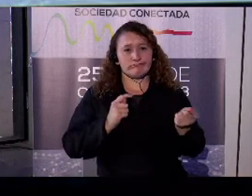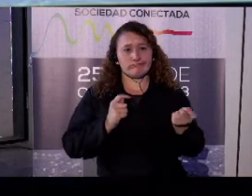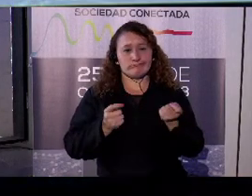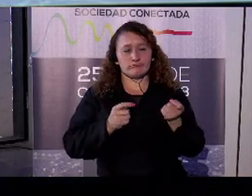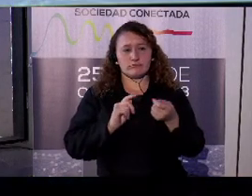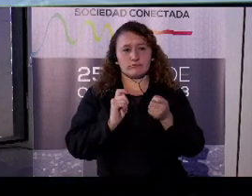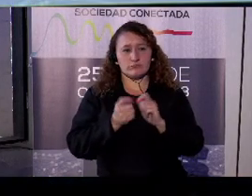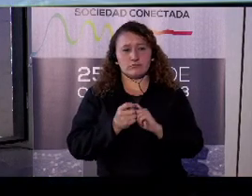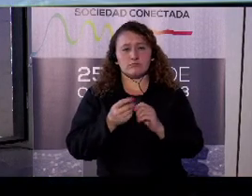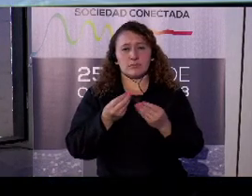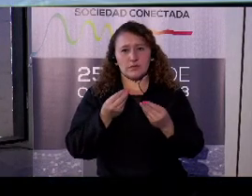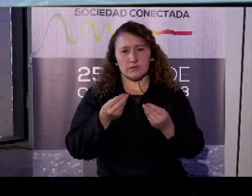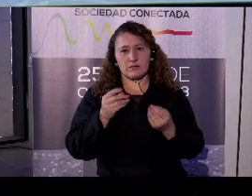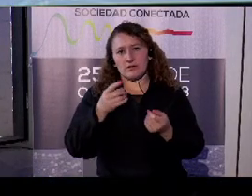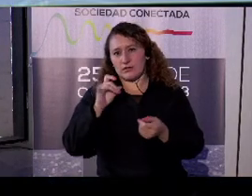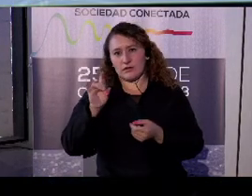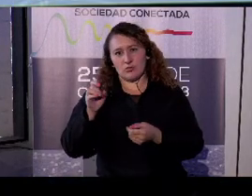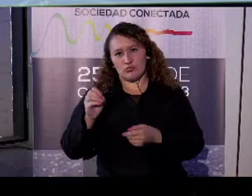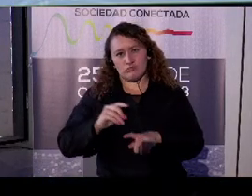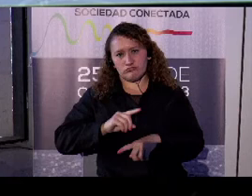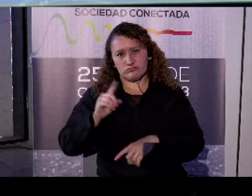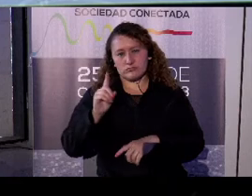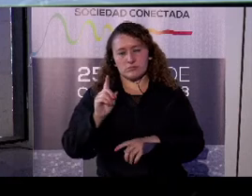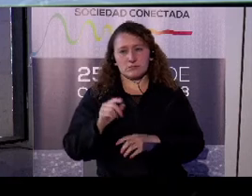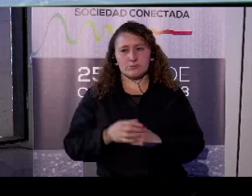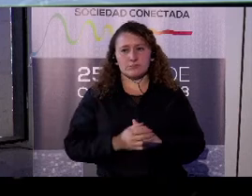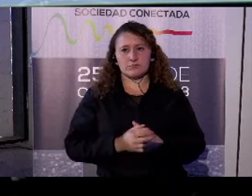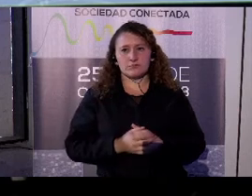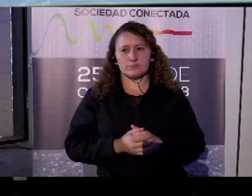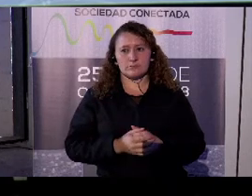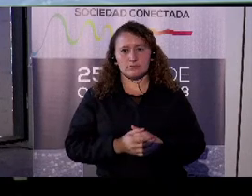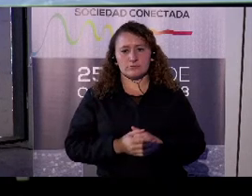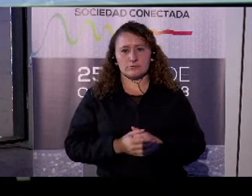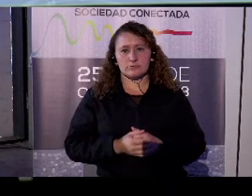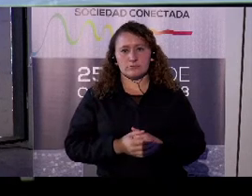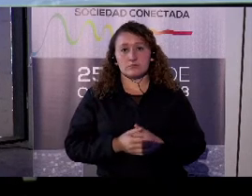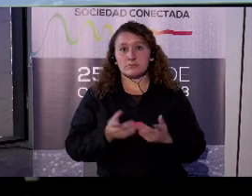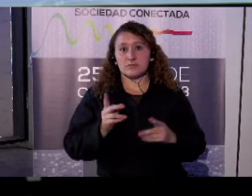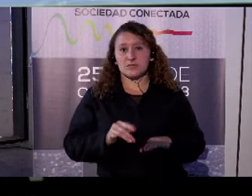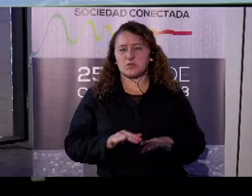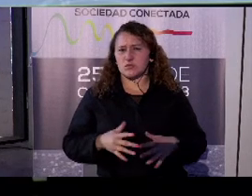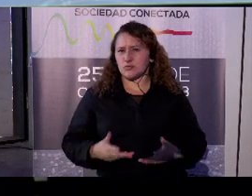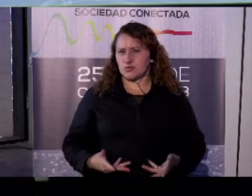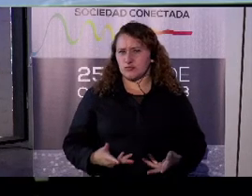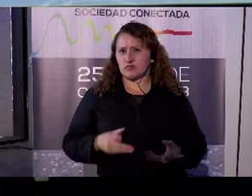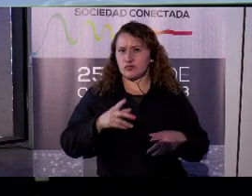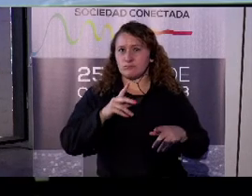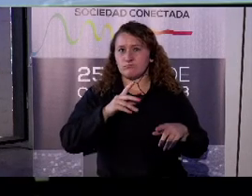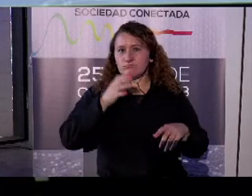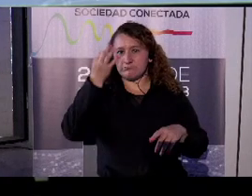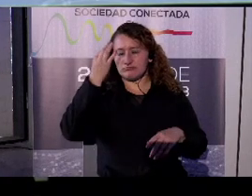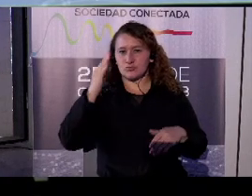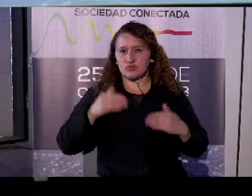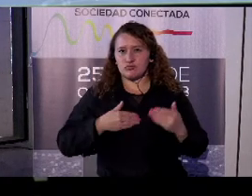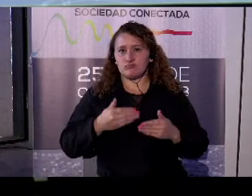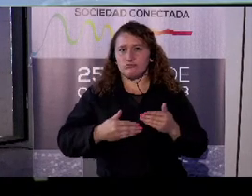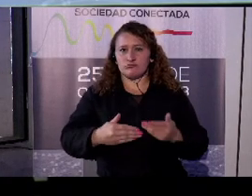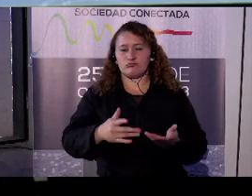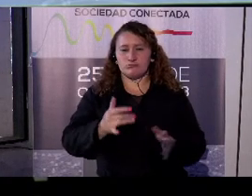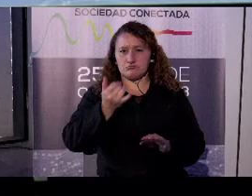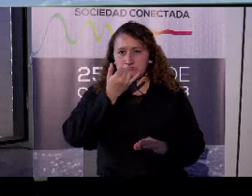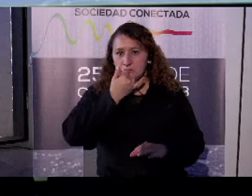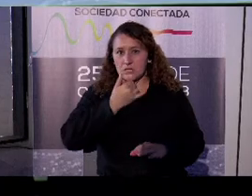ese principio también podemos de pronto el curso de la simulación cometer un